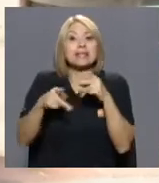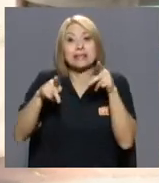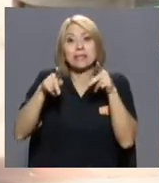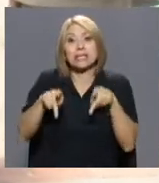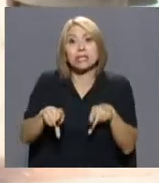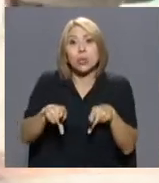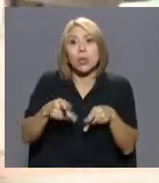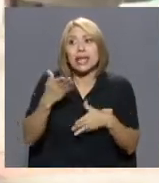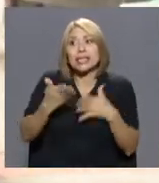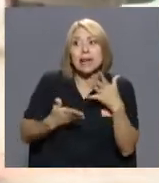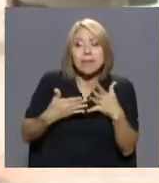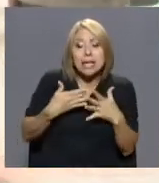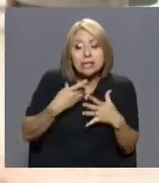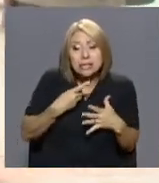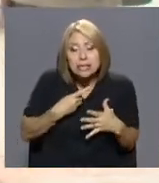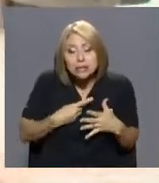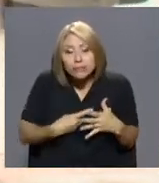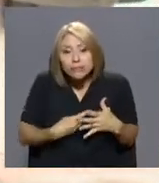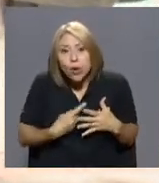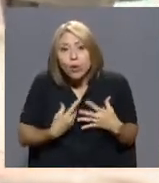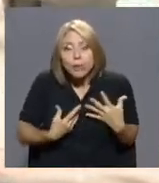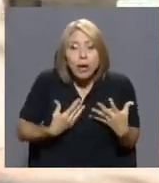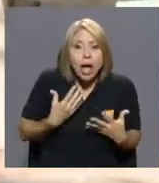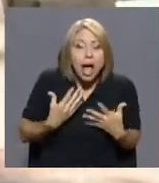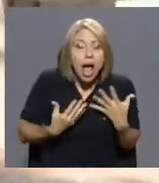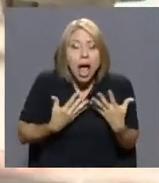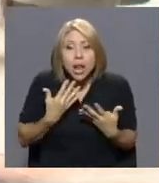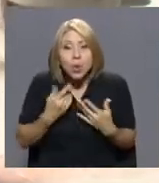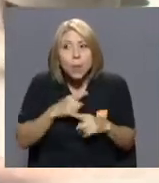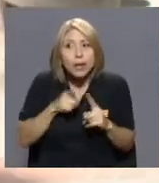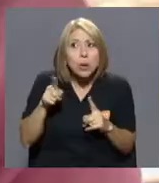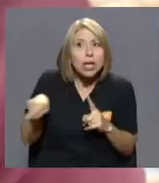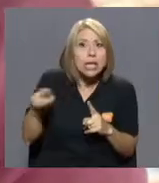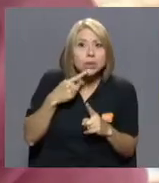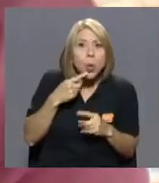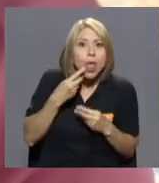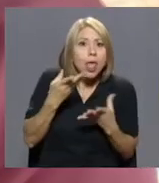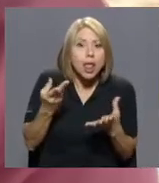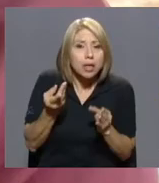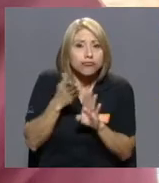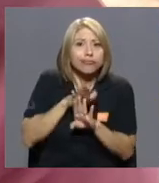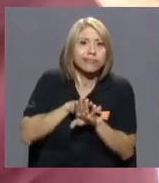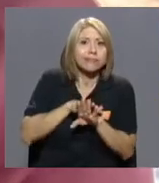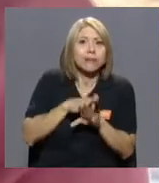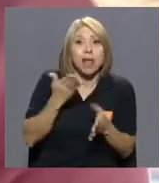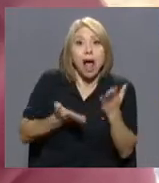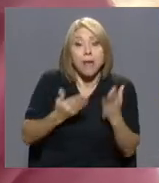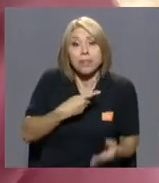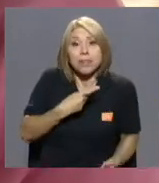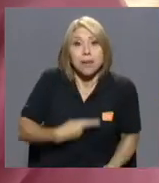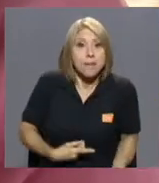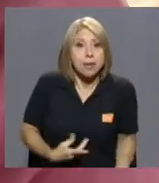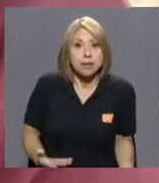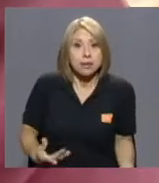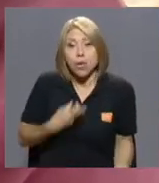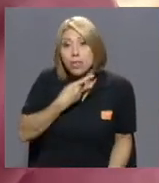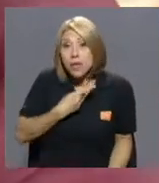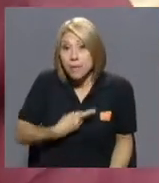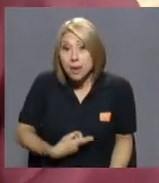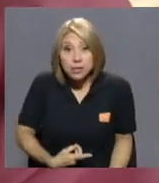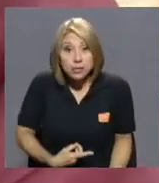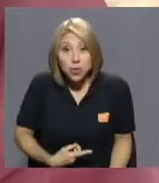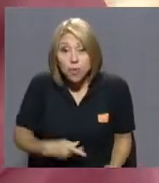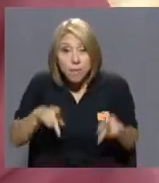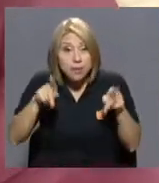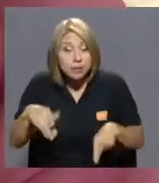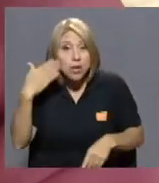padecen de ansiedad, tienen algún desorden de algún tipo, es de depresión. Y la depresión, que nadie sabe qué es en realidad una depresión, creen